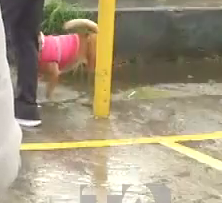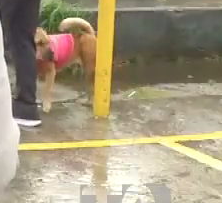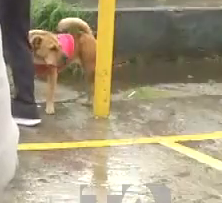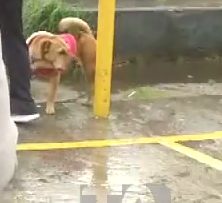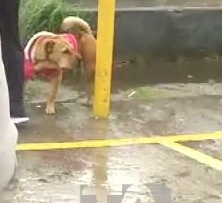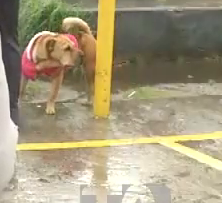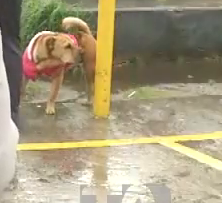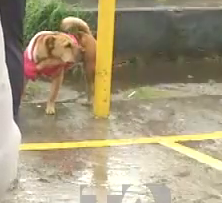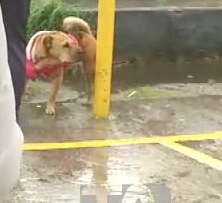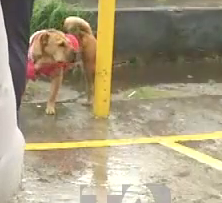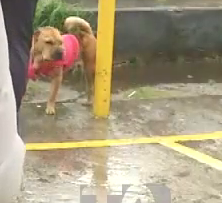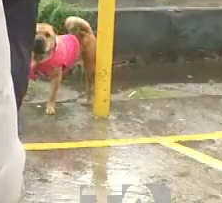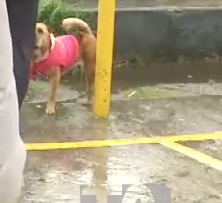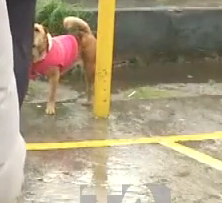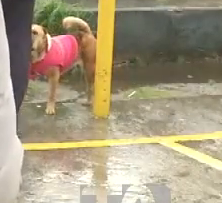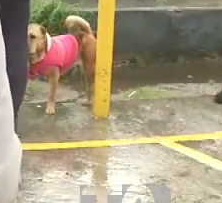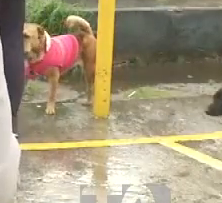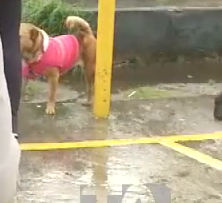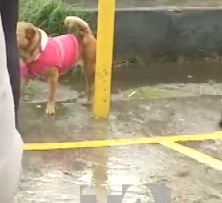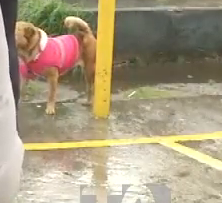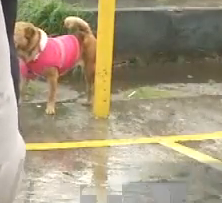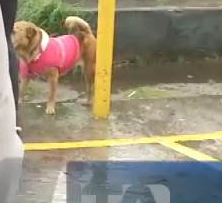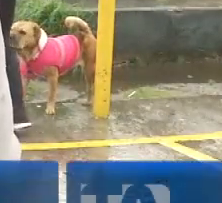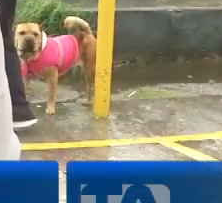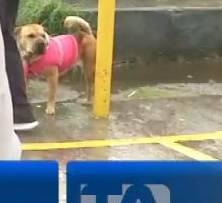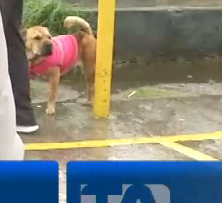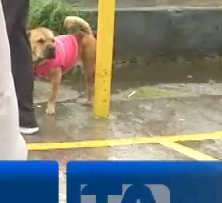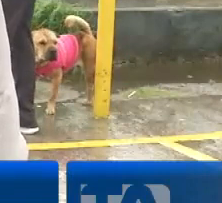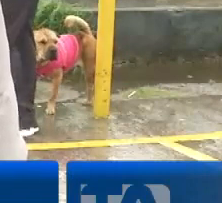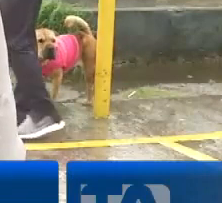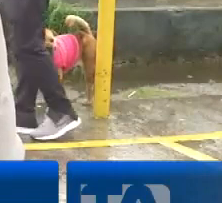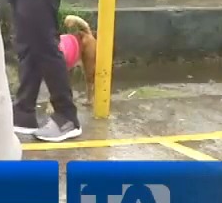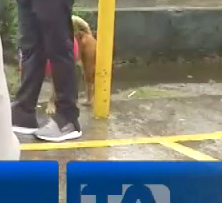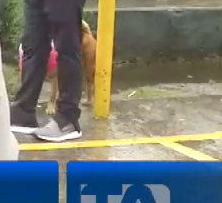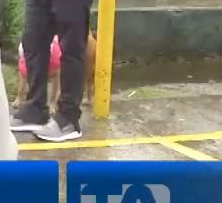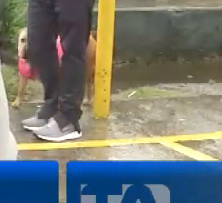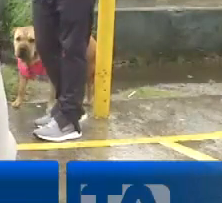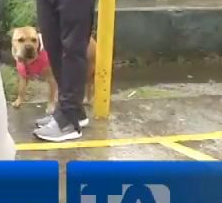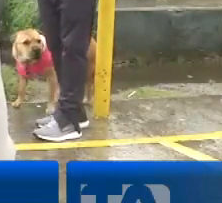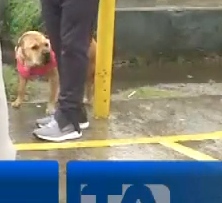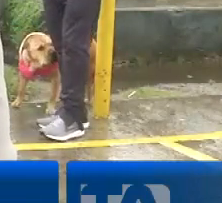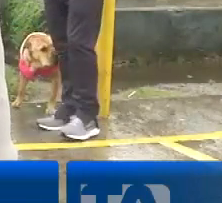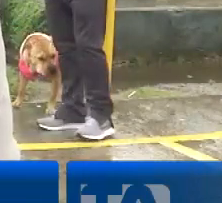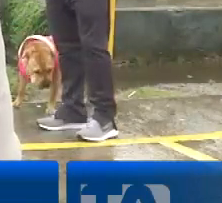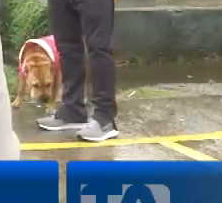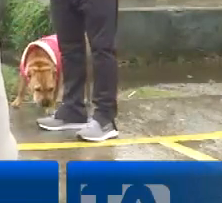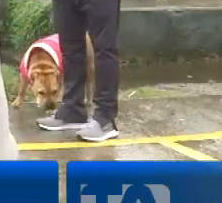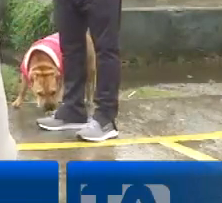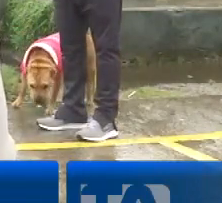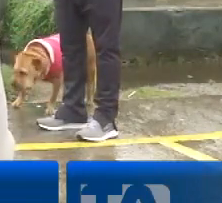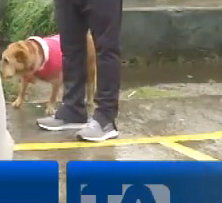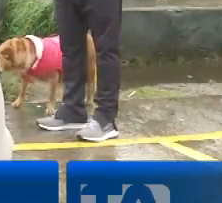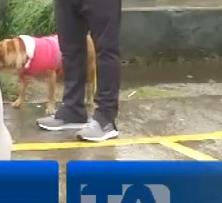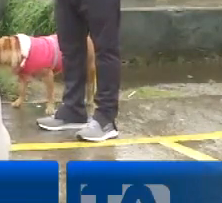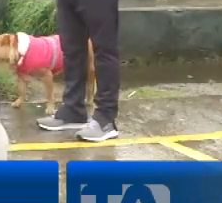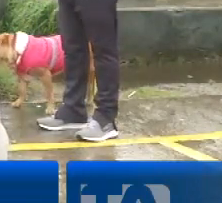Helen, André, amigos televidentes, buenos días. Ni el frío ni la lluvia impide que nosotros lleguemos hasta su barrio para conocer sus